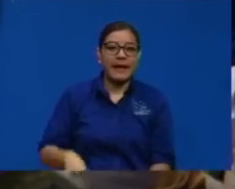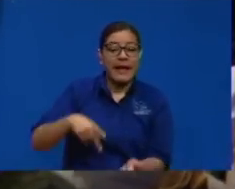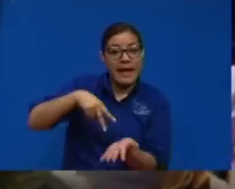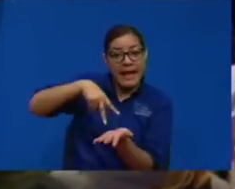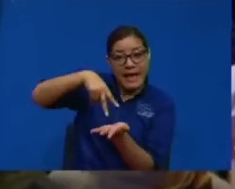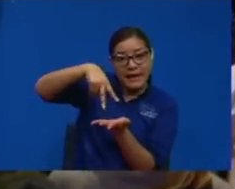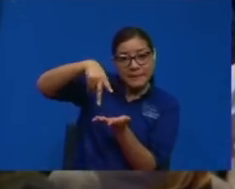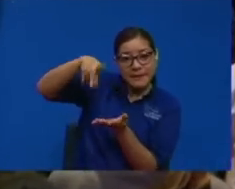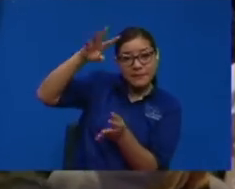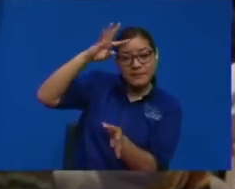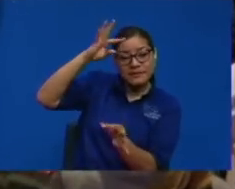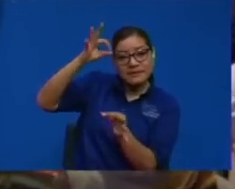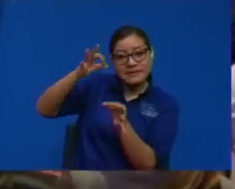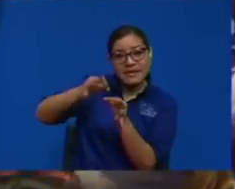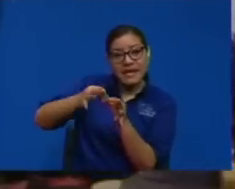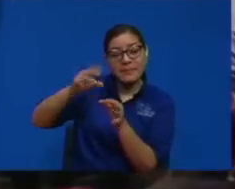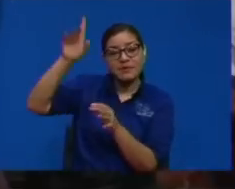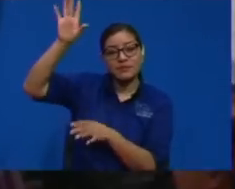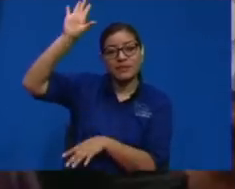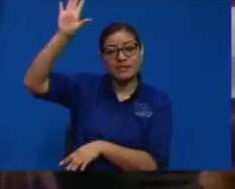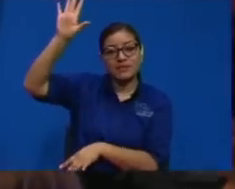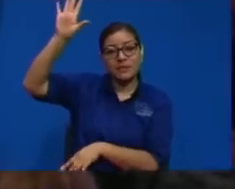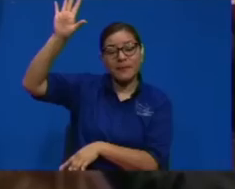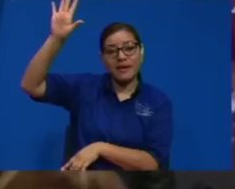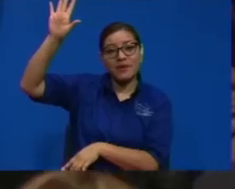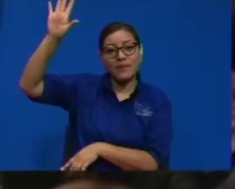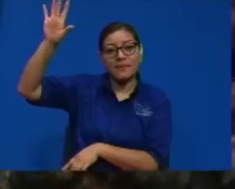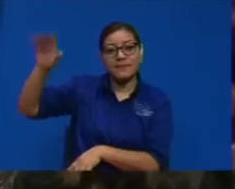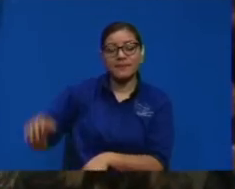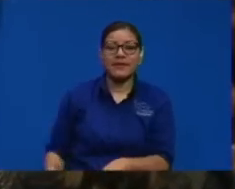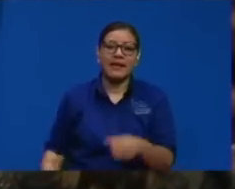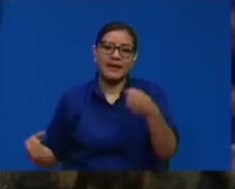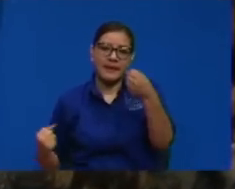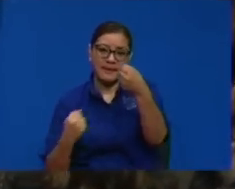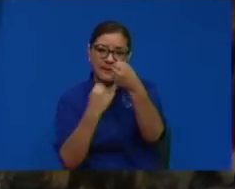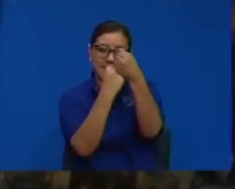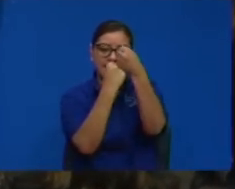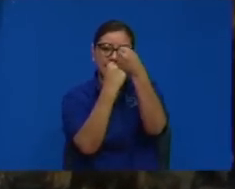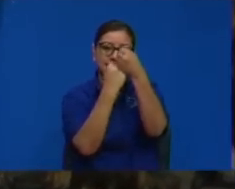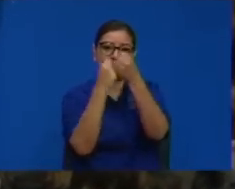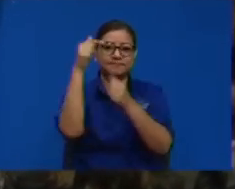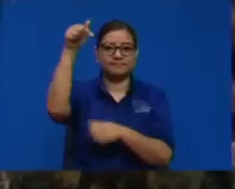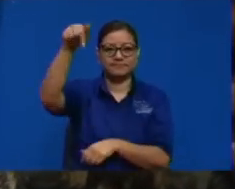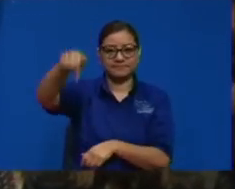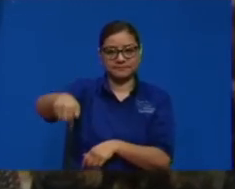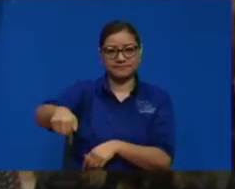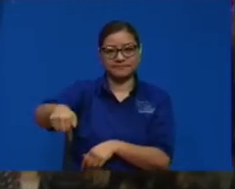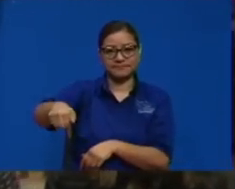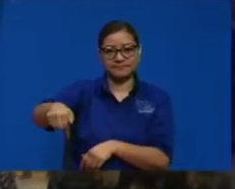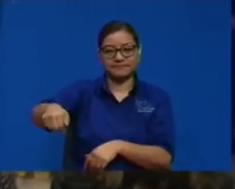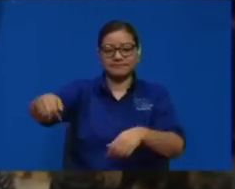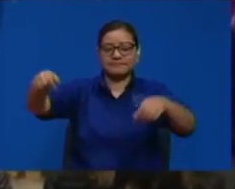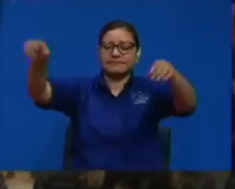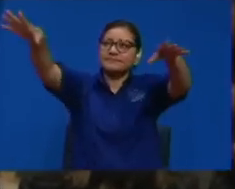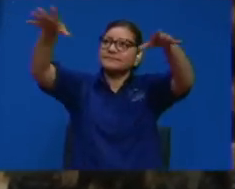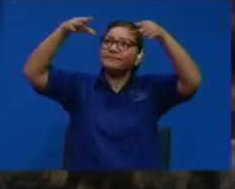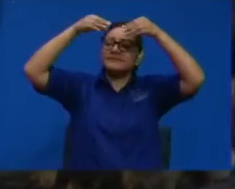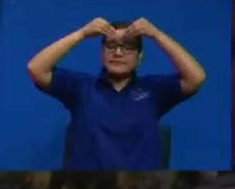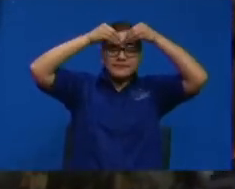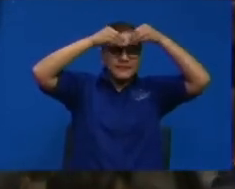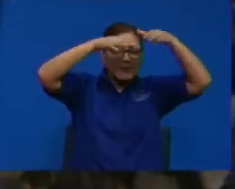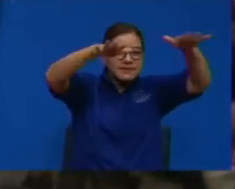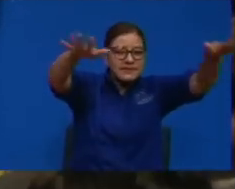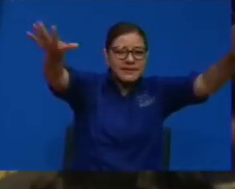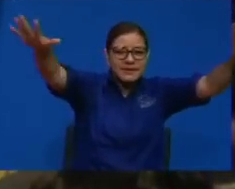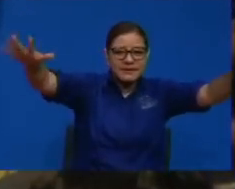caídos, porque la mano poderosa del Señor nos ha sostenido. Y hoy el Señor ha estado ministrando la